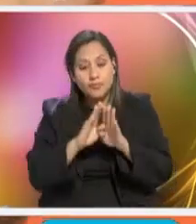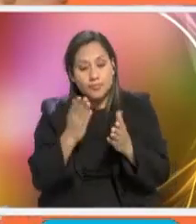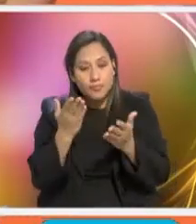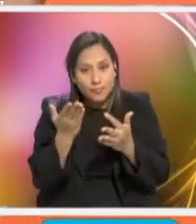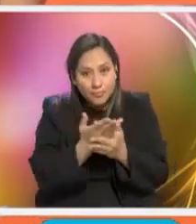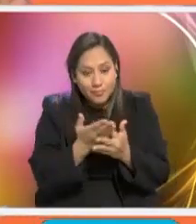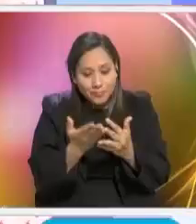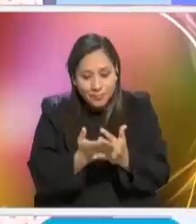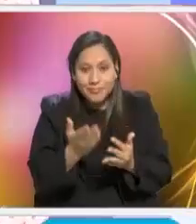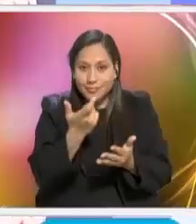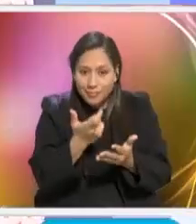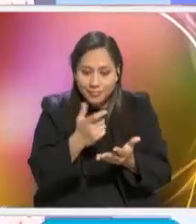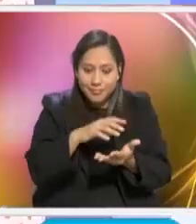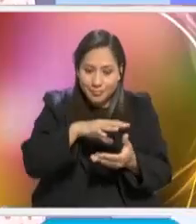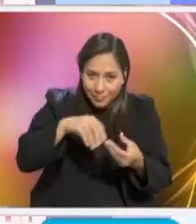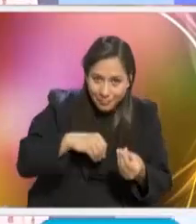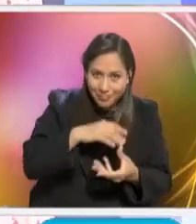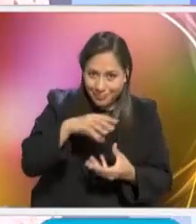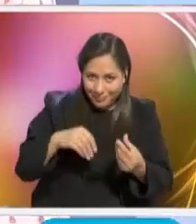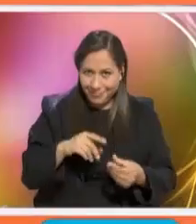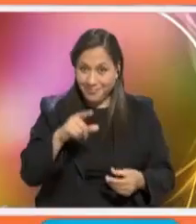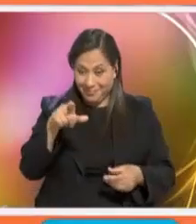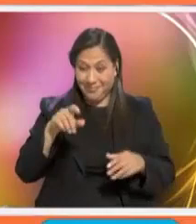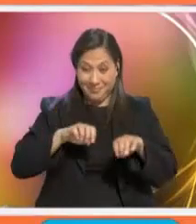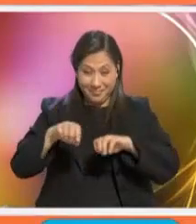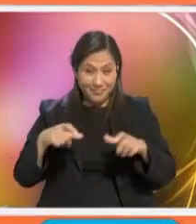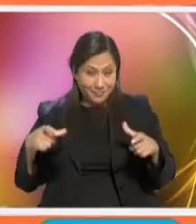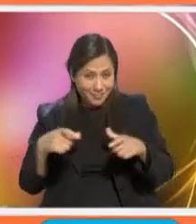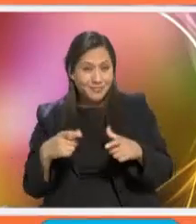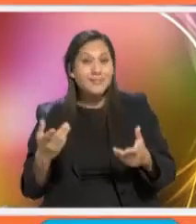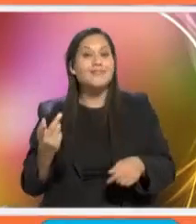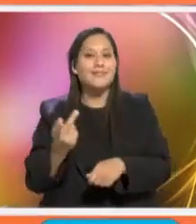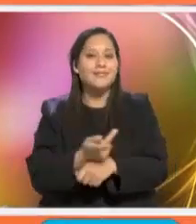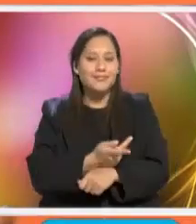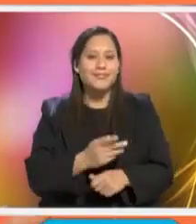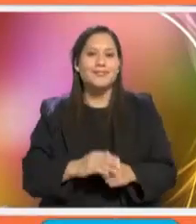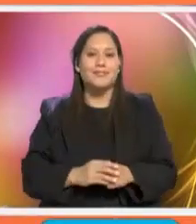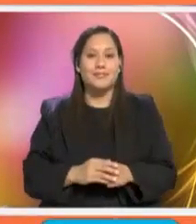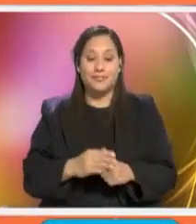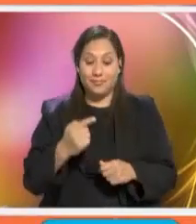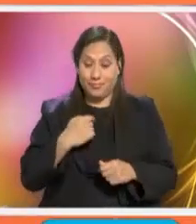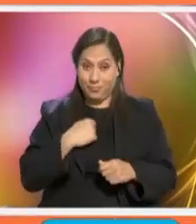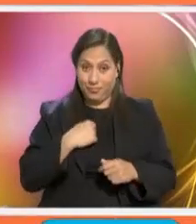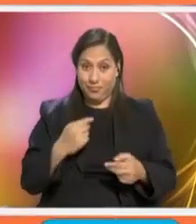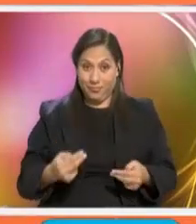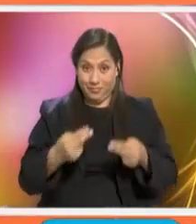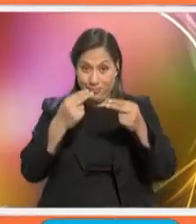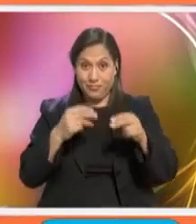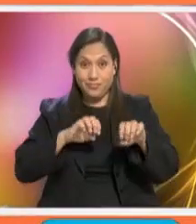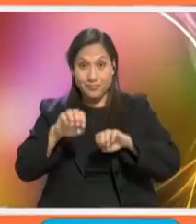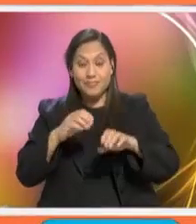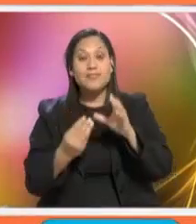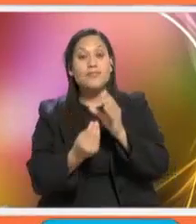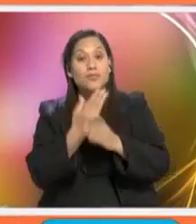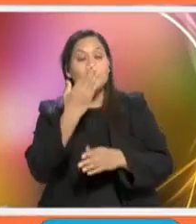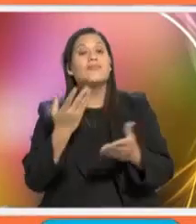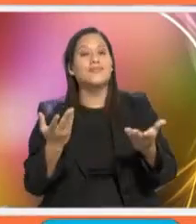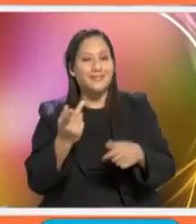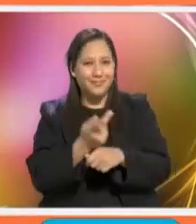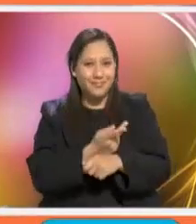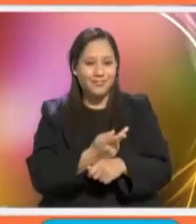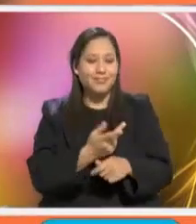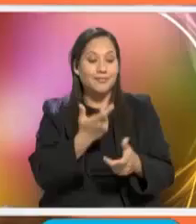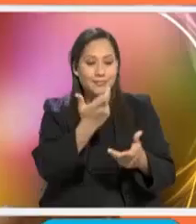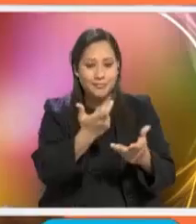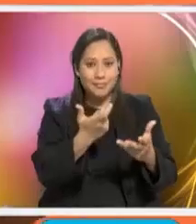mi dinero. Porque lo más común en los microempresarios, en los emprendedores, en los que inician un negocio, es que